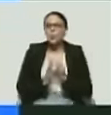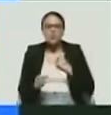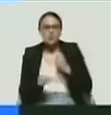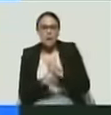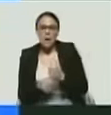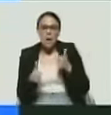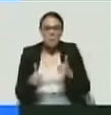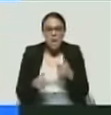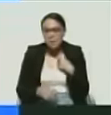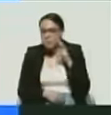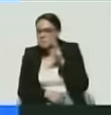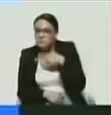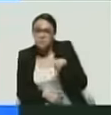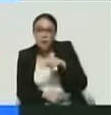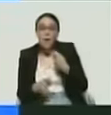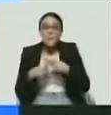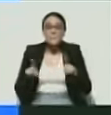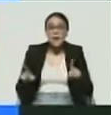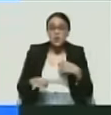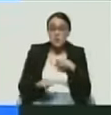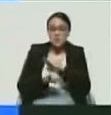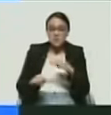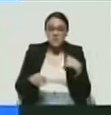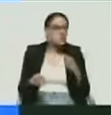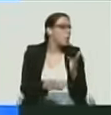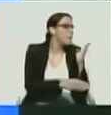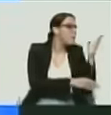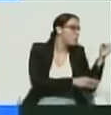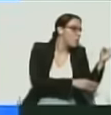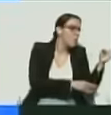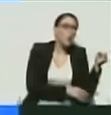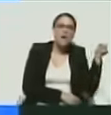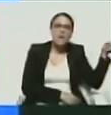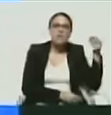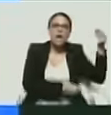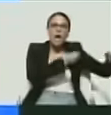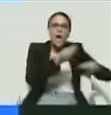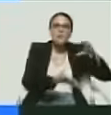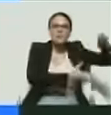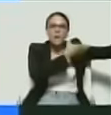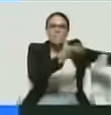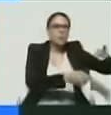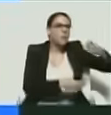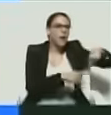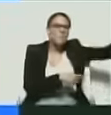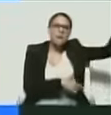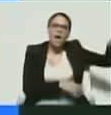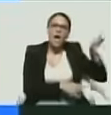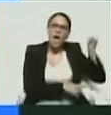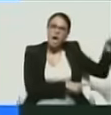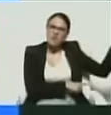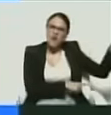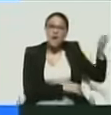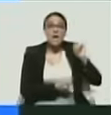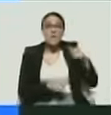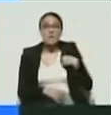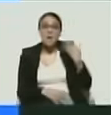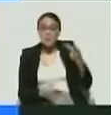Hatillo y lo acreditan como testigo en Antímano. Genera lo que quiera generar de violencia ahí en Antímano y